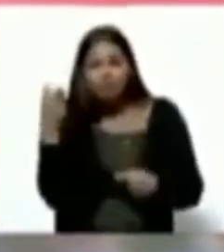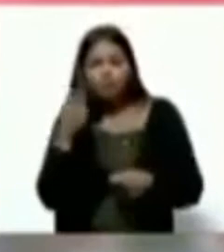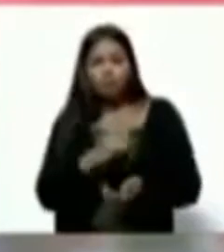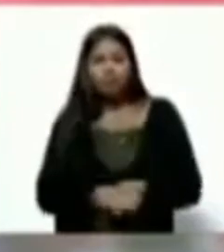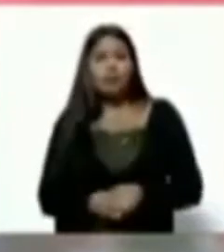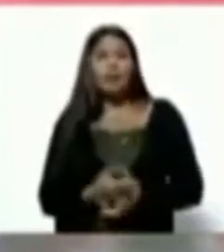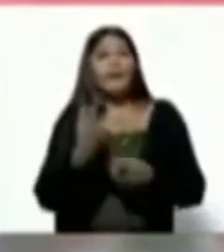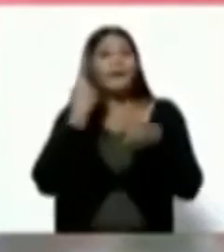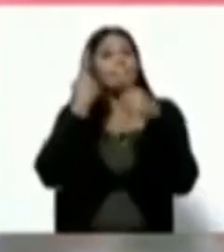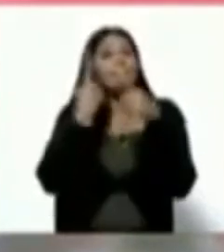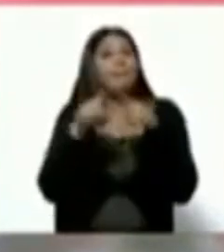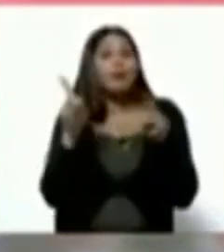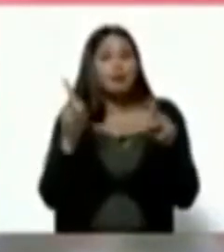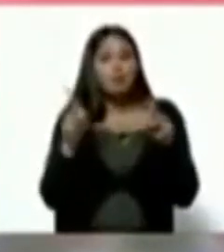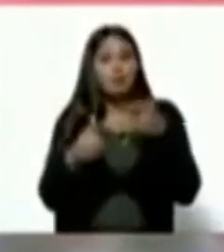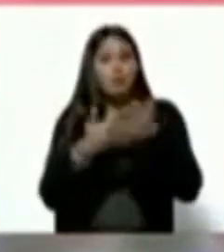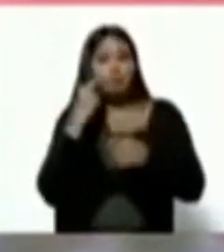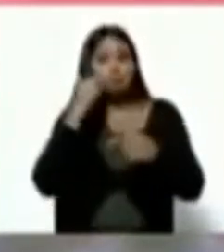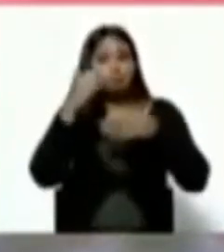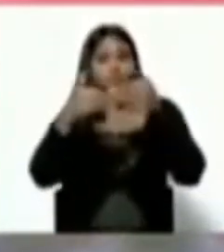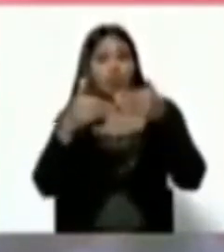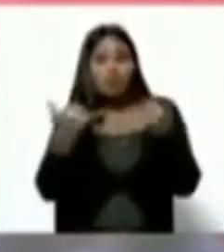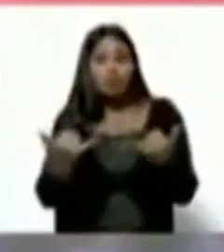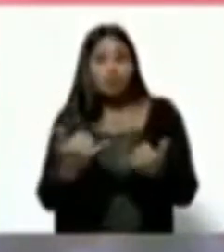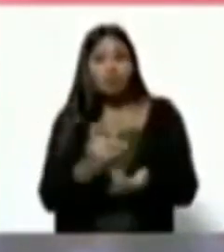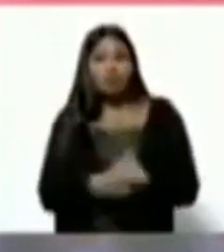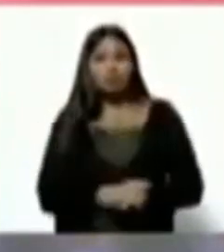Pero, más próximo que eso,